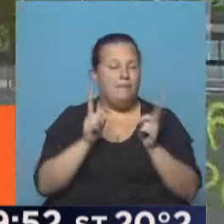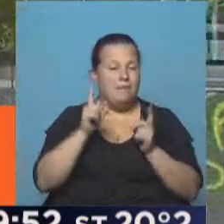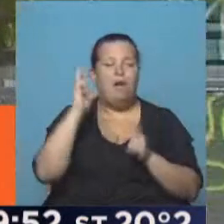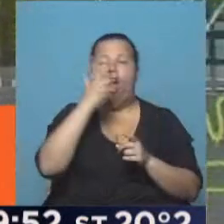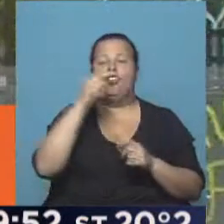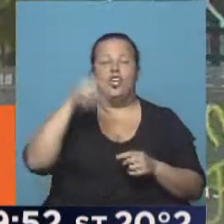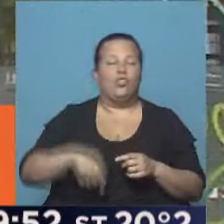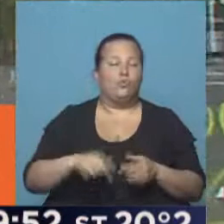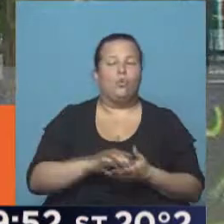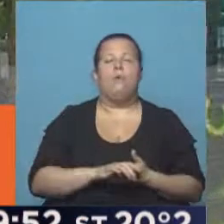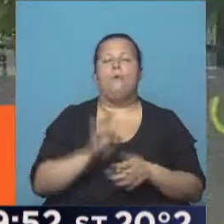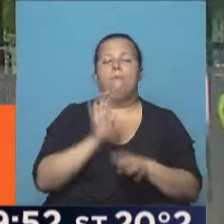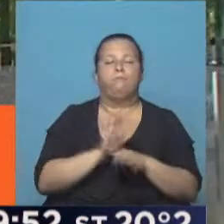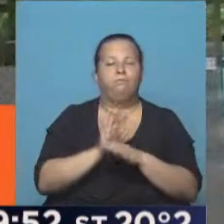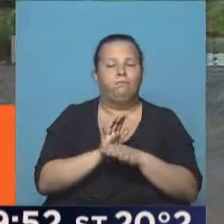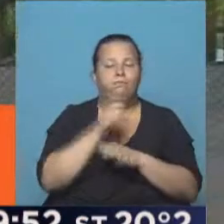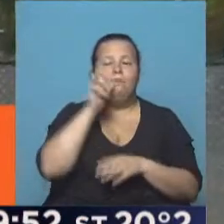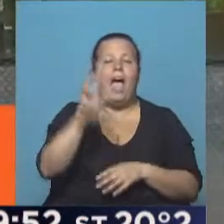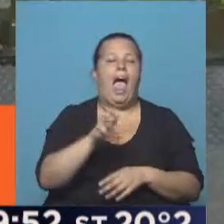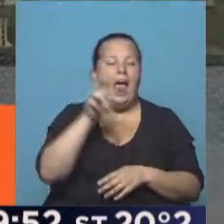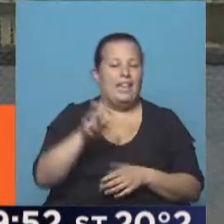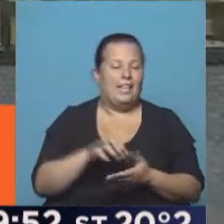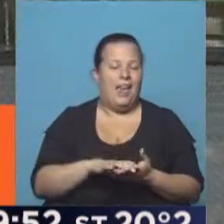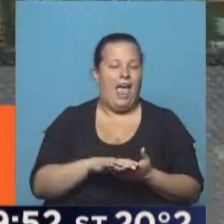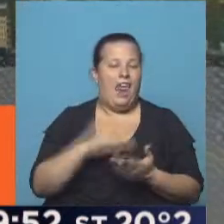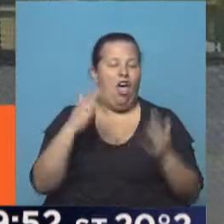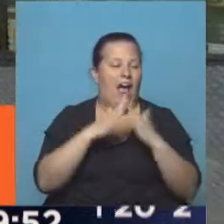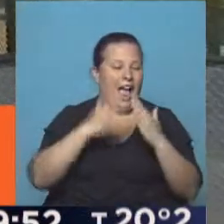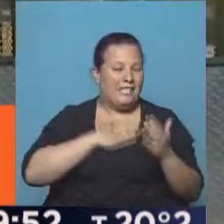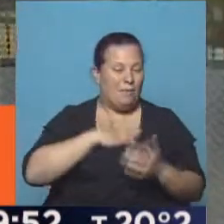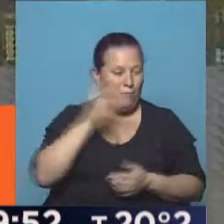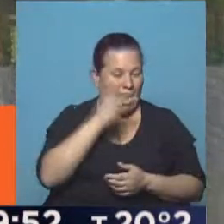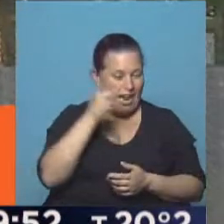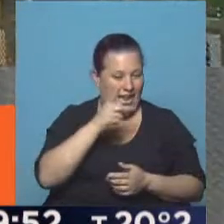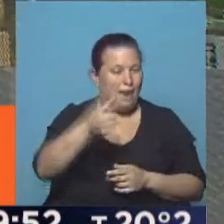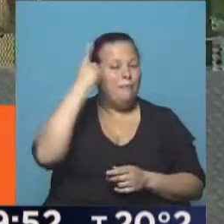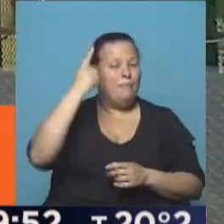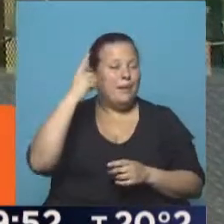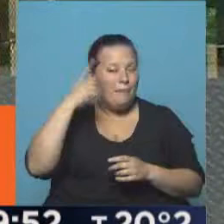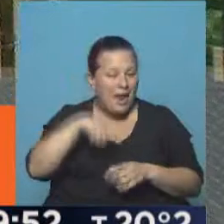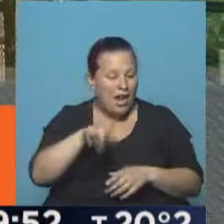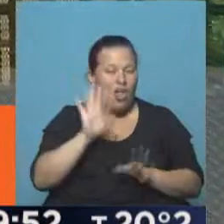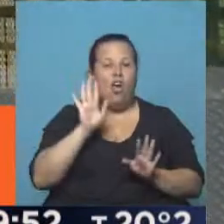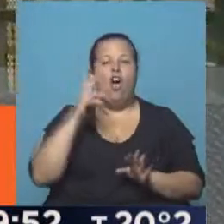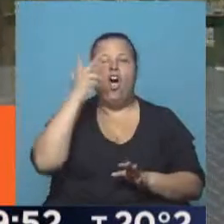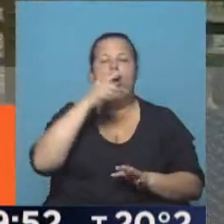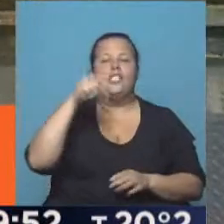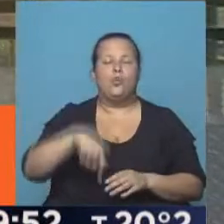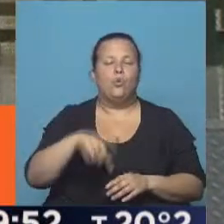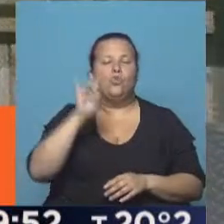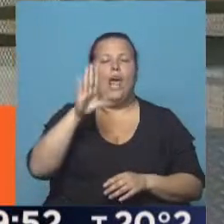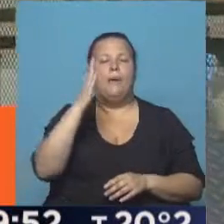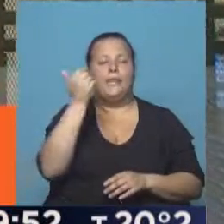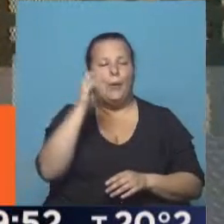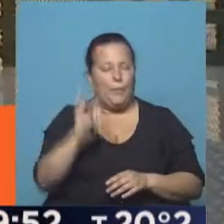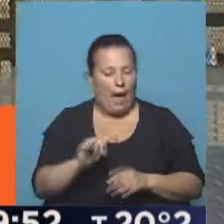sobre es decir que le alquilaron propiedades de los kirchner en el primero de los casos en hotesur solo láser o